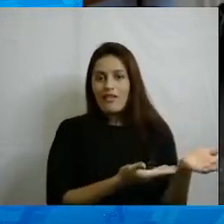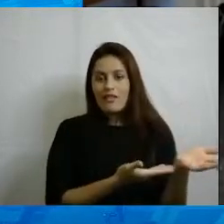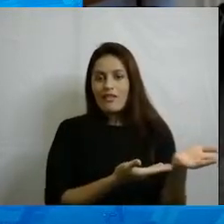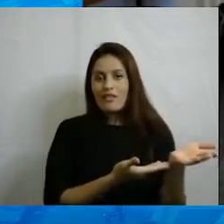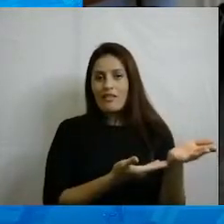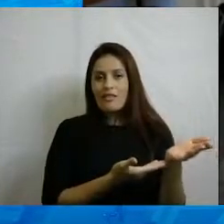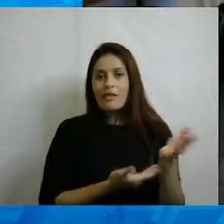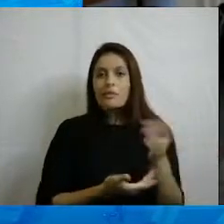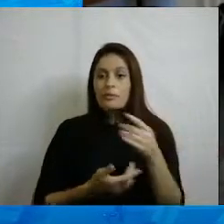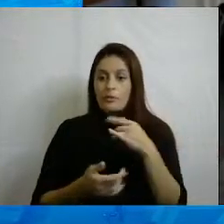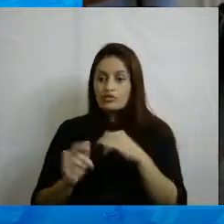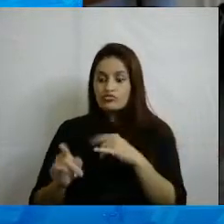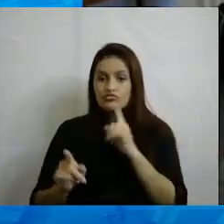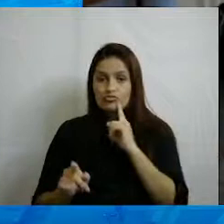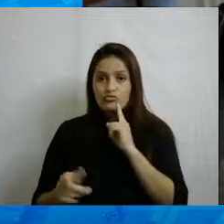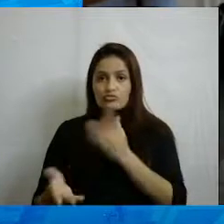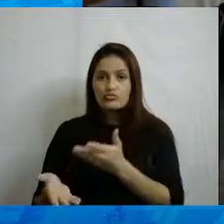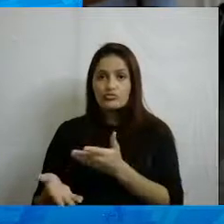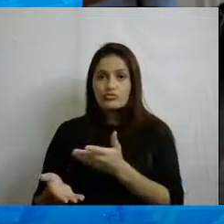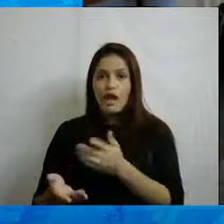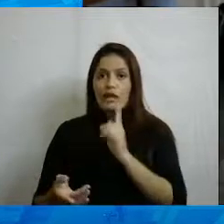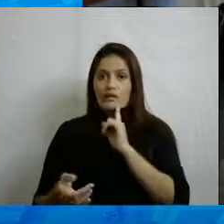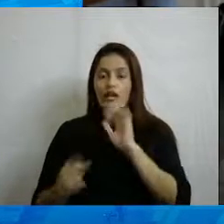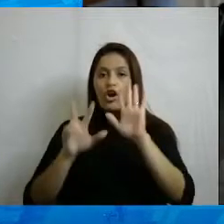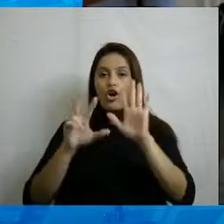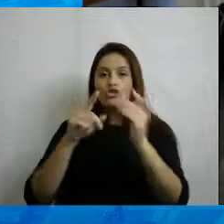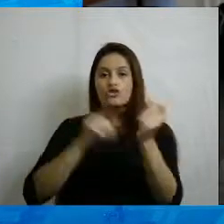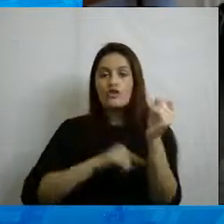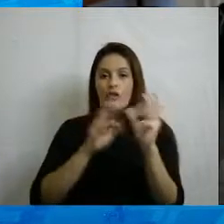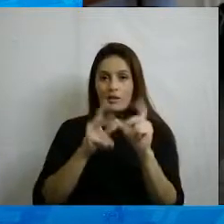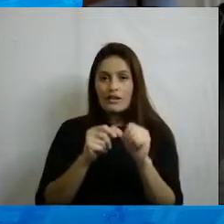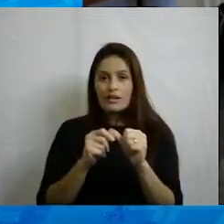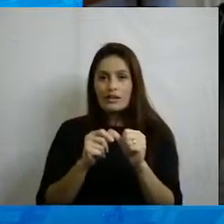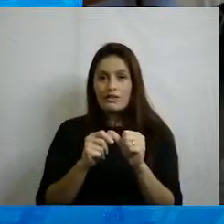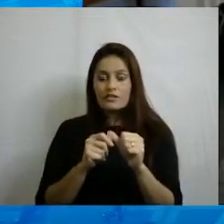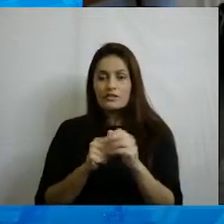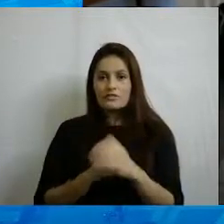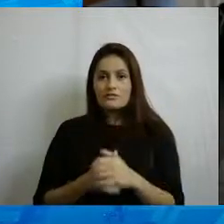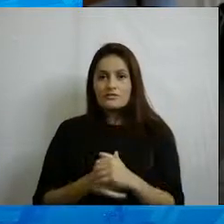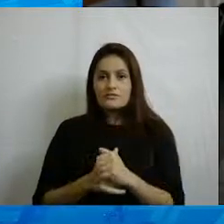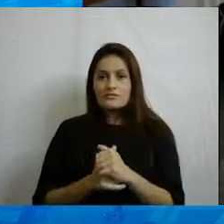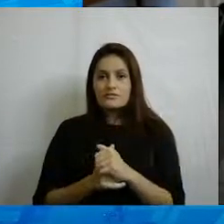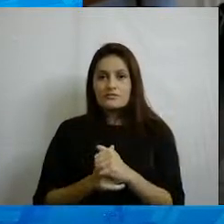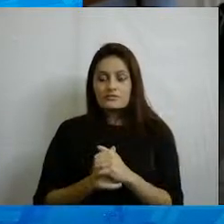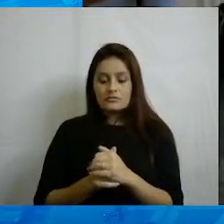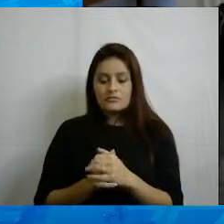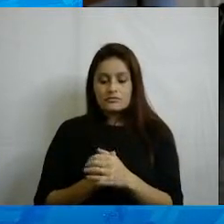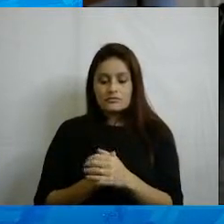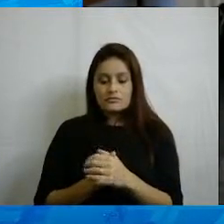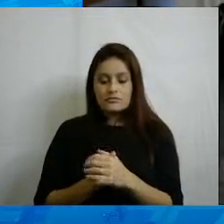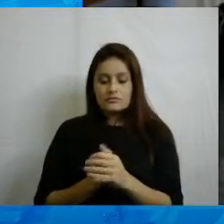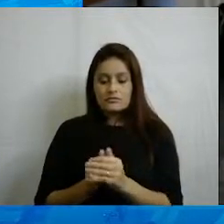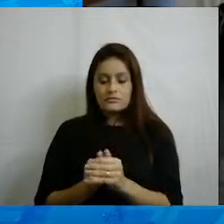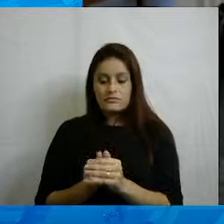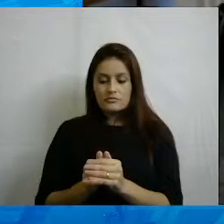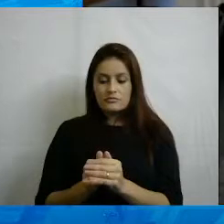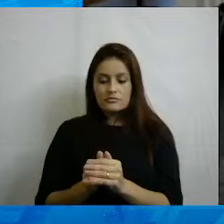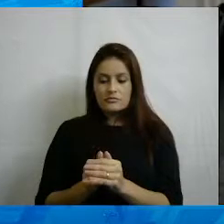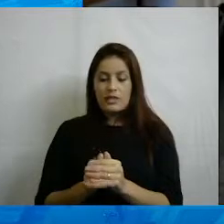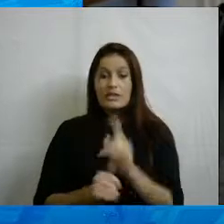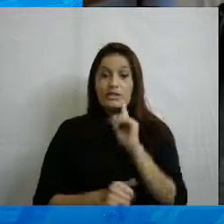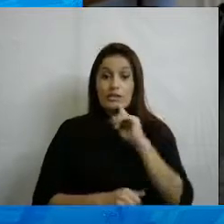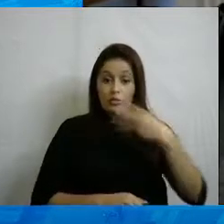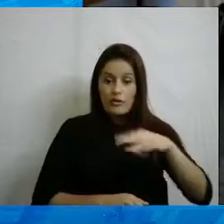pero físicamente existe y existen 8 familias en ese pasaje. O sea, de hecho, por lo mismo, si hay cosas que debemos regularizar como